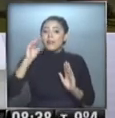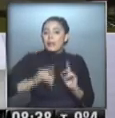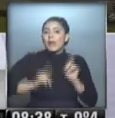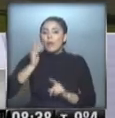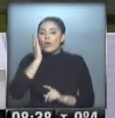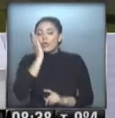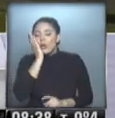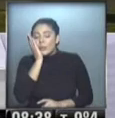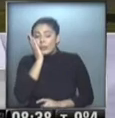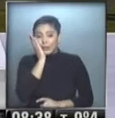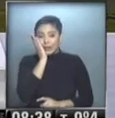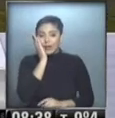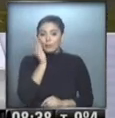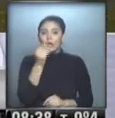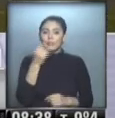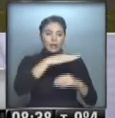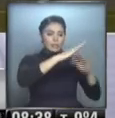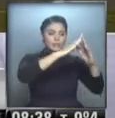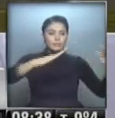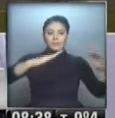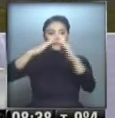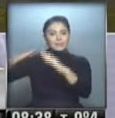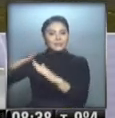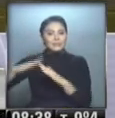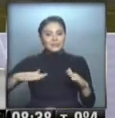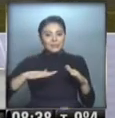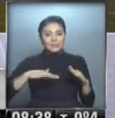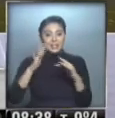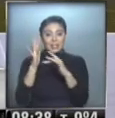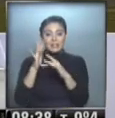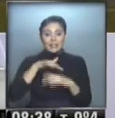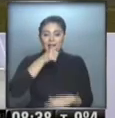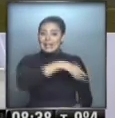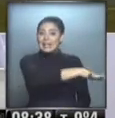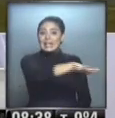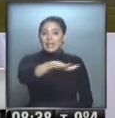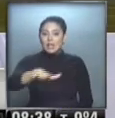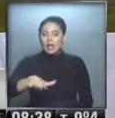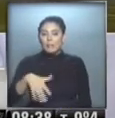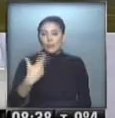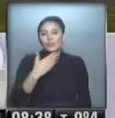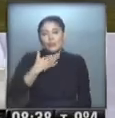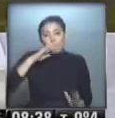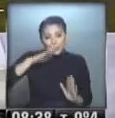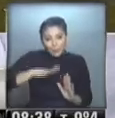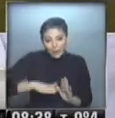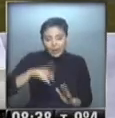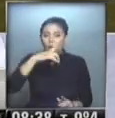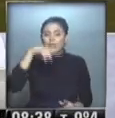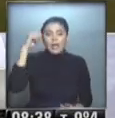durmiendo en esta suerte de gran camping que se arman alrededor de este gran campito que para que tengan una idea